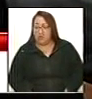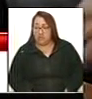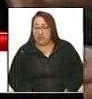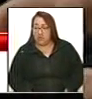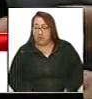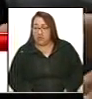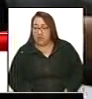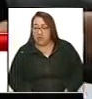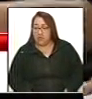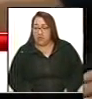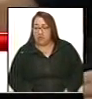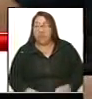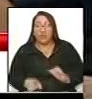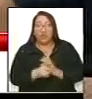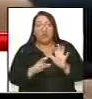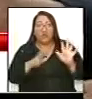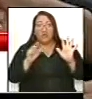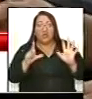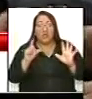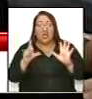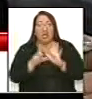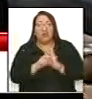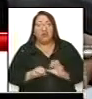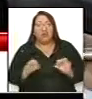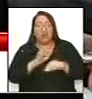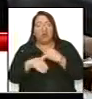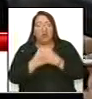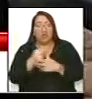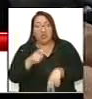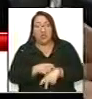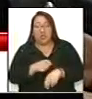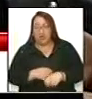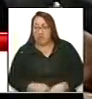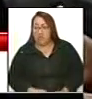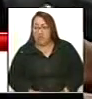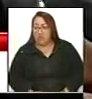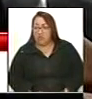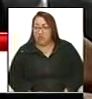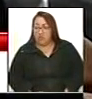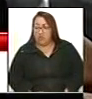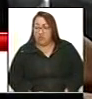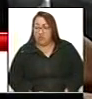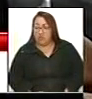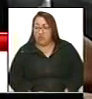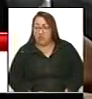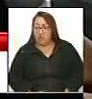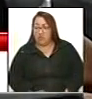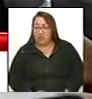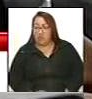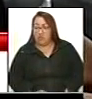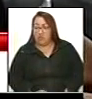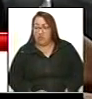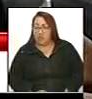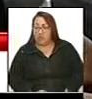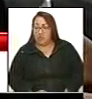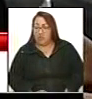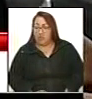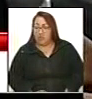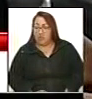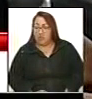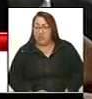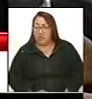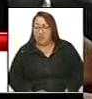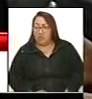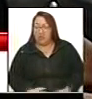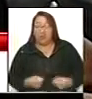87 como modelo, porque era la ley madre para entonces en esa época, y muchos países que comenzaron a legislar después del